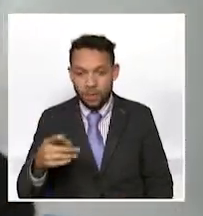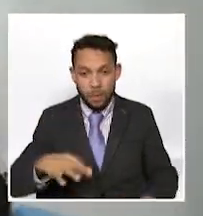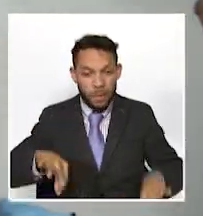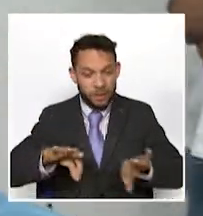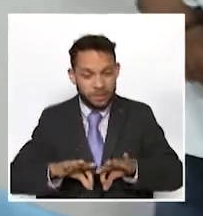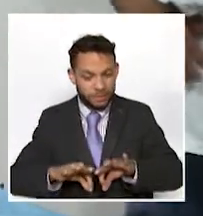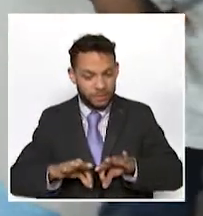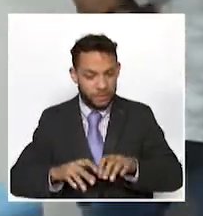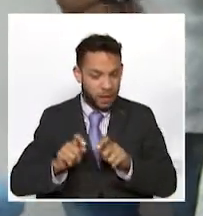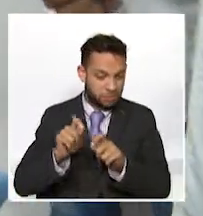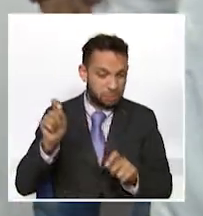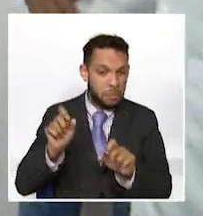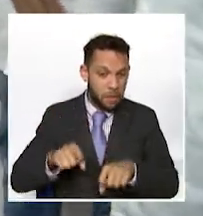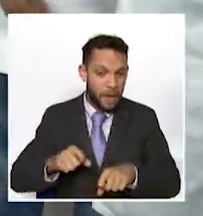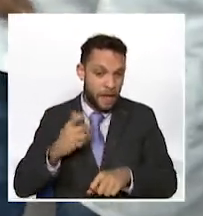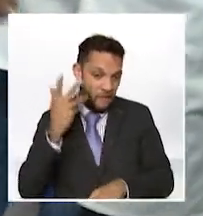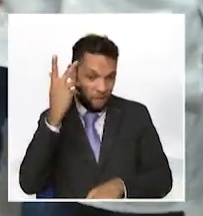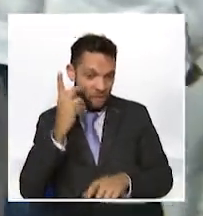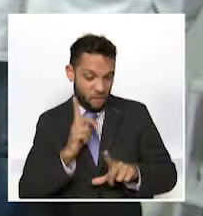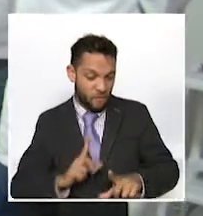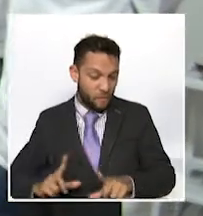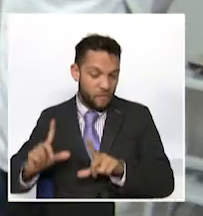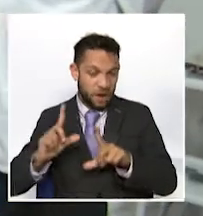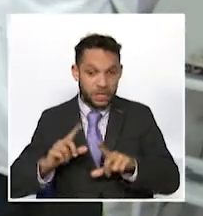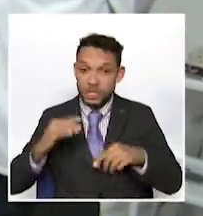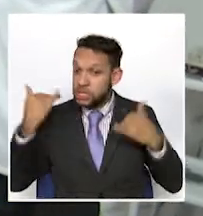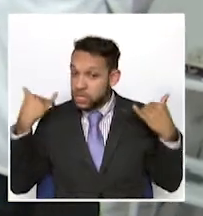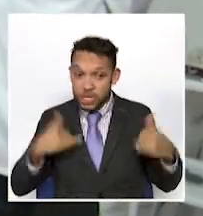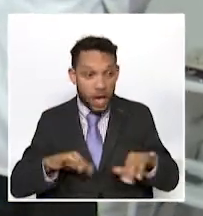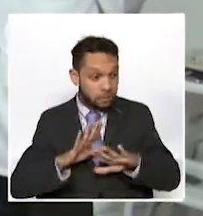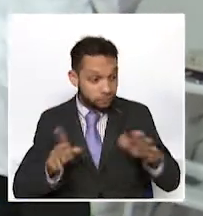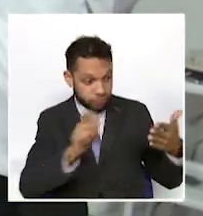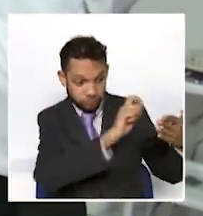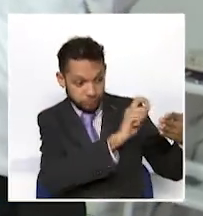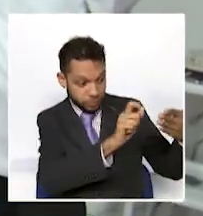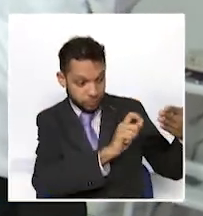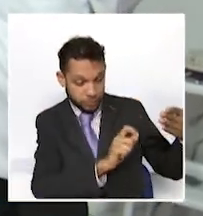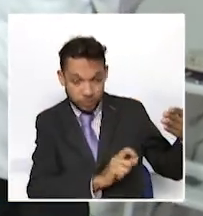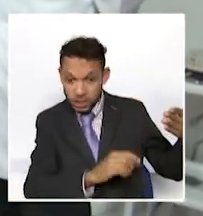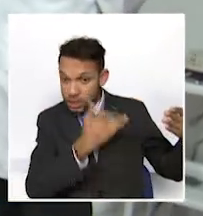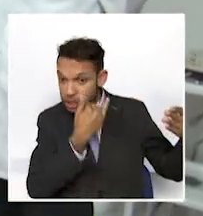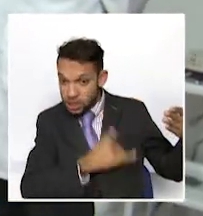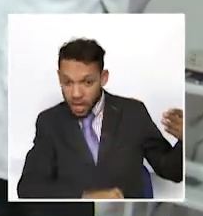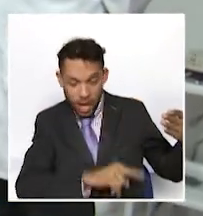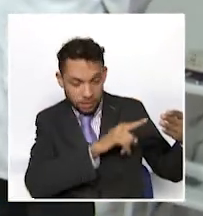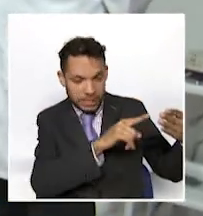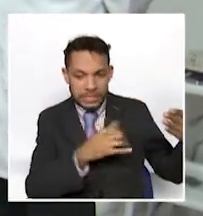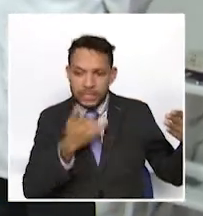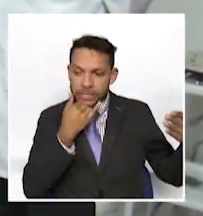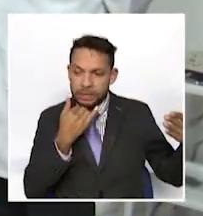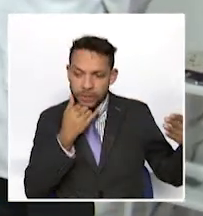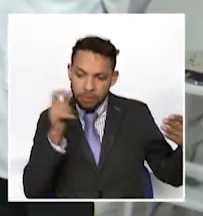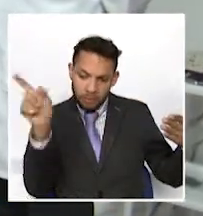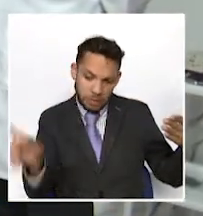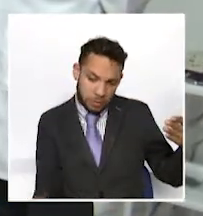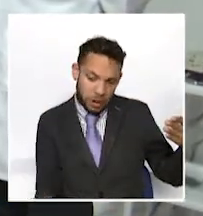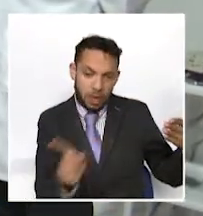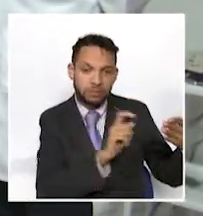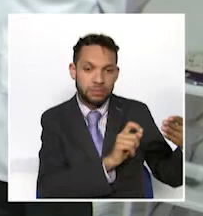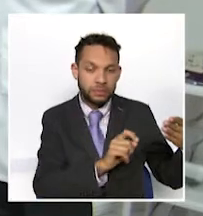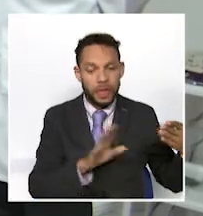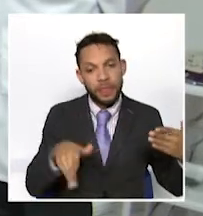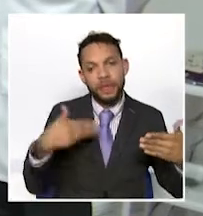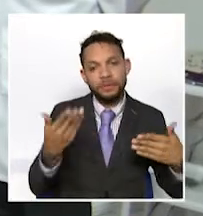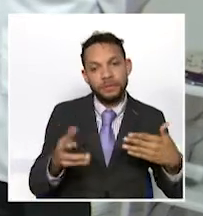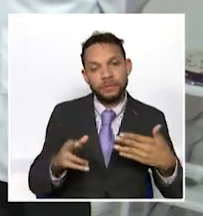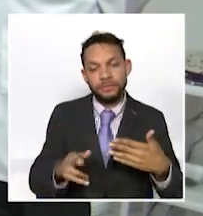las extremidades. Después de que hemos diagnosticado, que hemos determinado qué tipo de escoliosis es, empezamos a hacer un